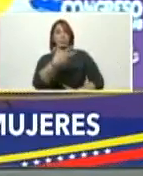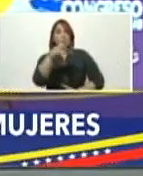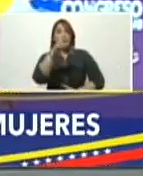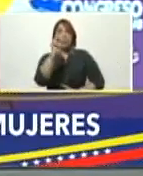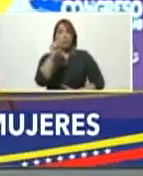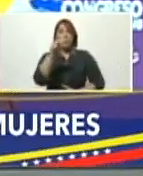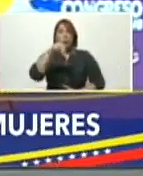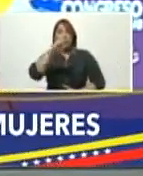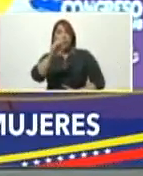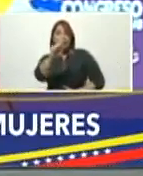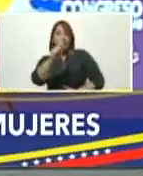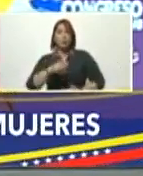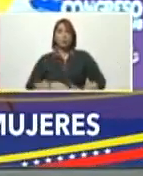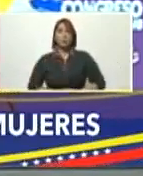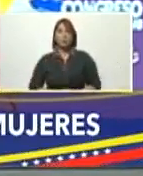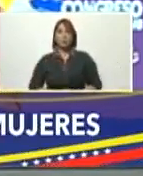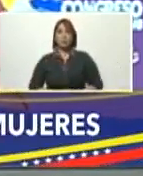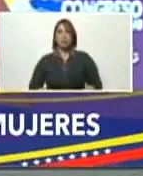3R.net,